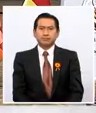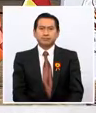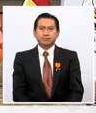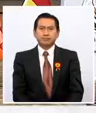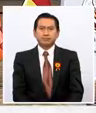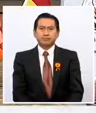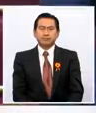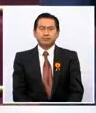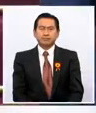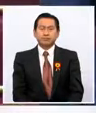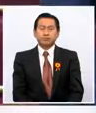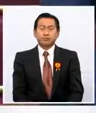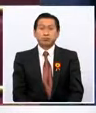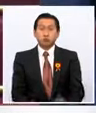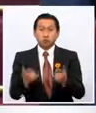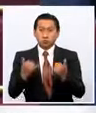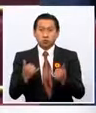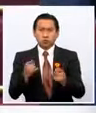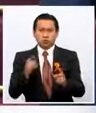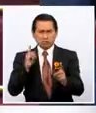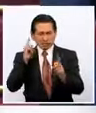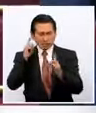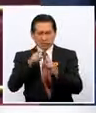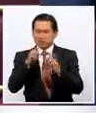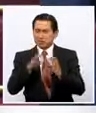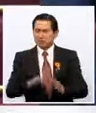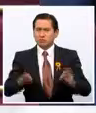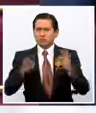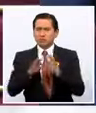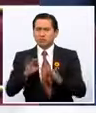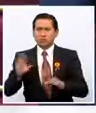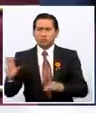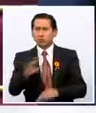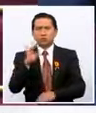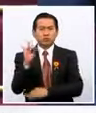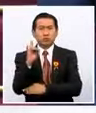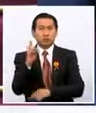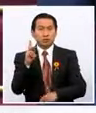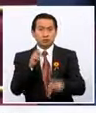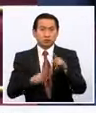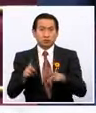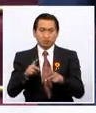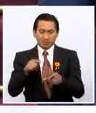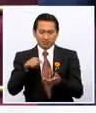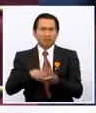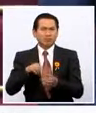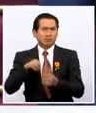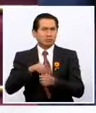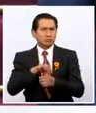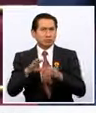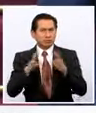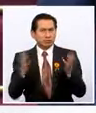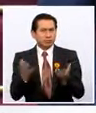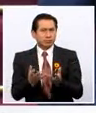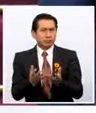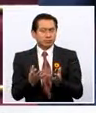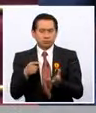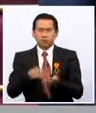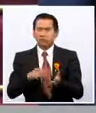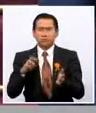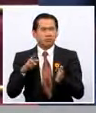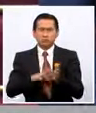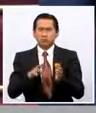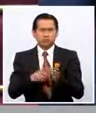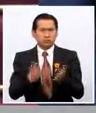hoy el desafío más importante de bolivia y de los bolivianos es la pandemia y eso significa